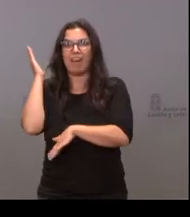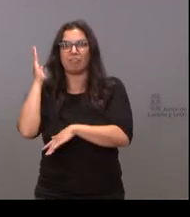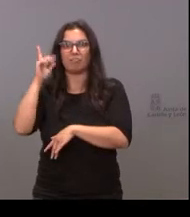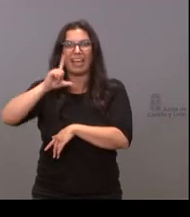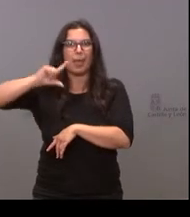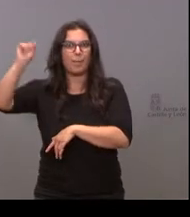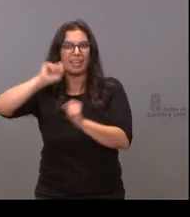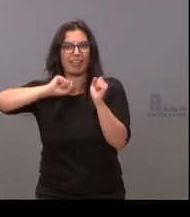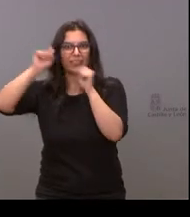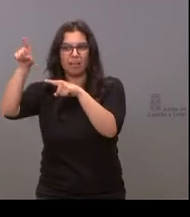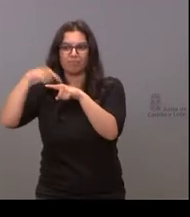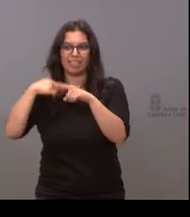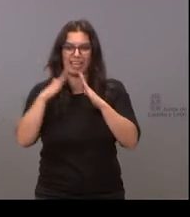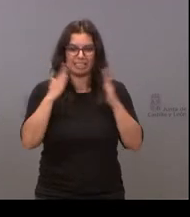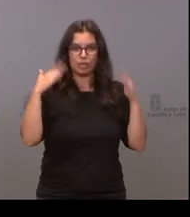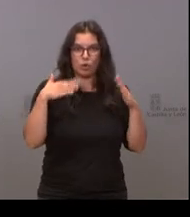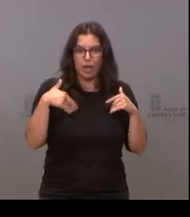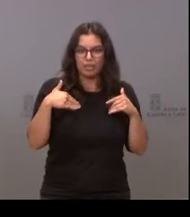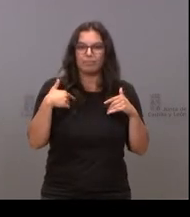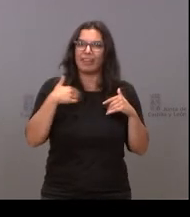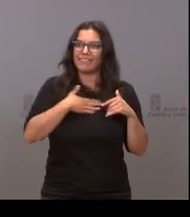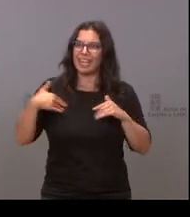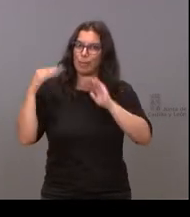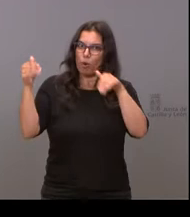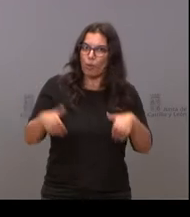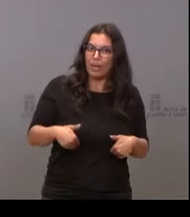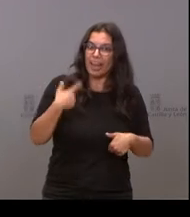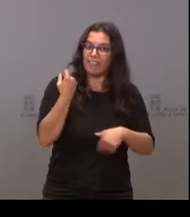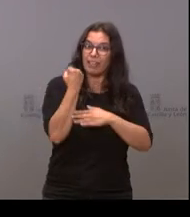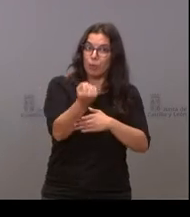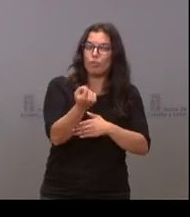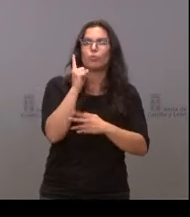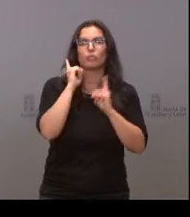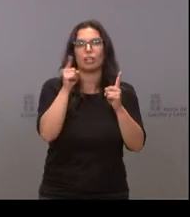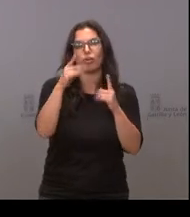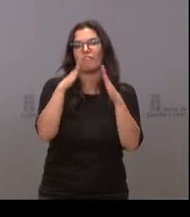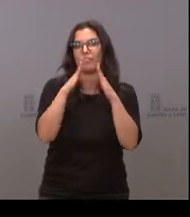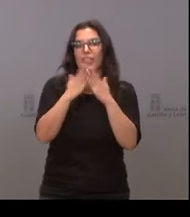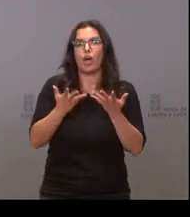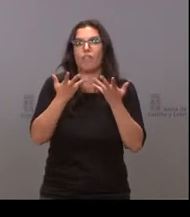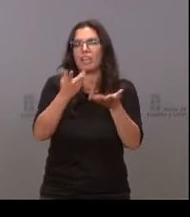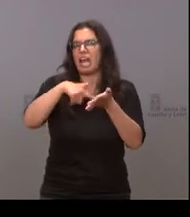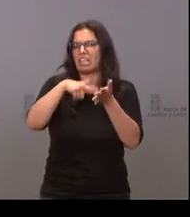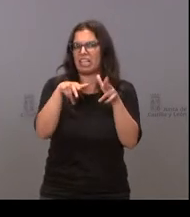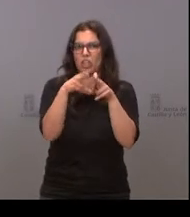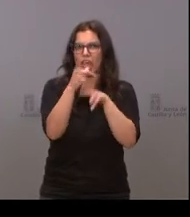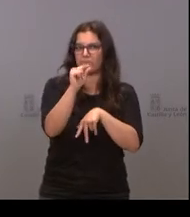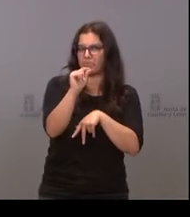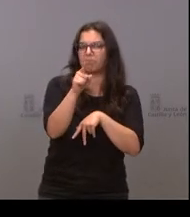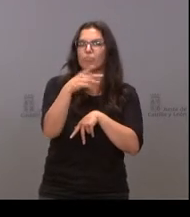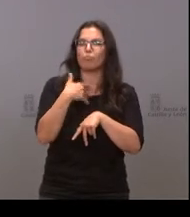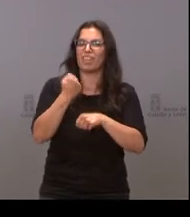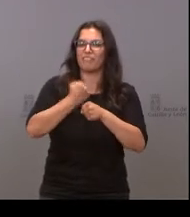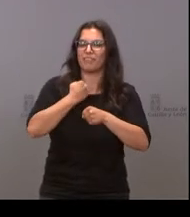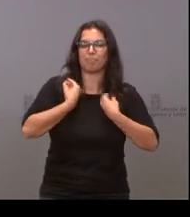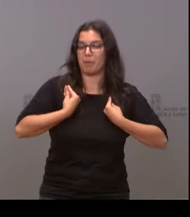pueblo y quiere volver aquí pero necesita apoyos pues para esos casos serían esas viviendas que con un pequeño alquiler social podrían vivir en